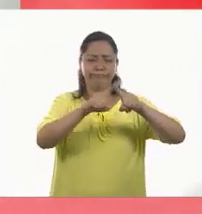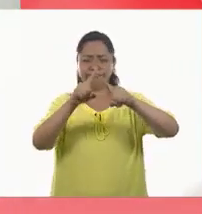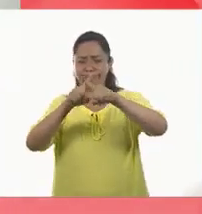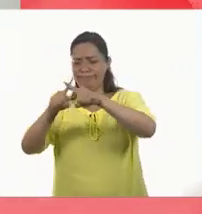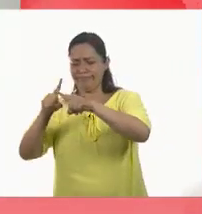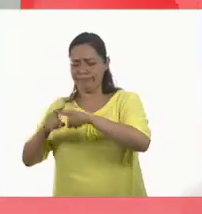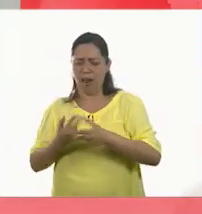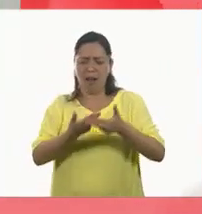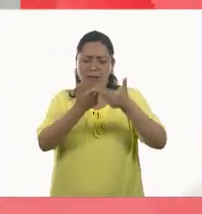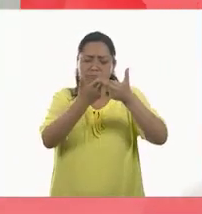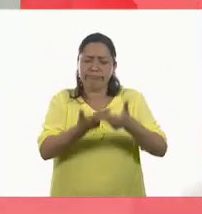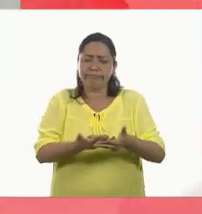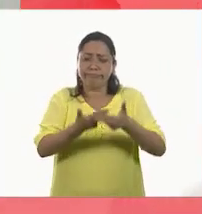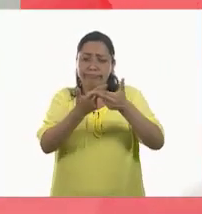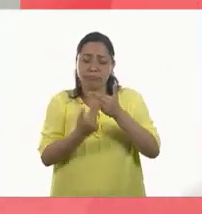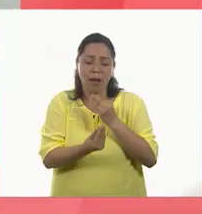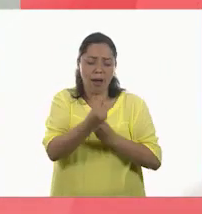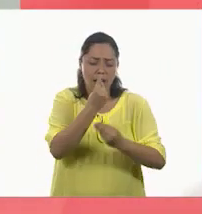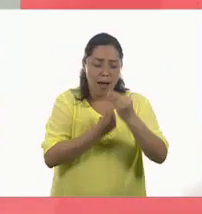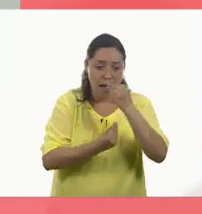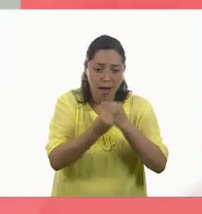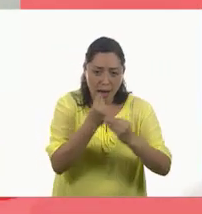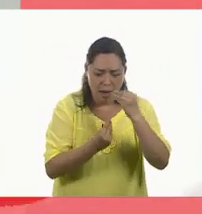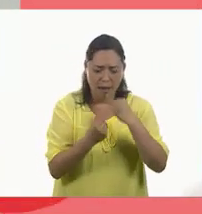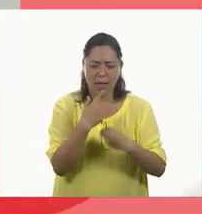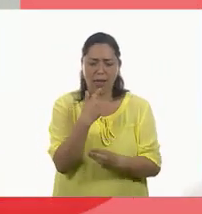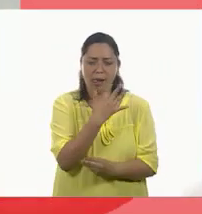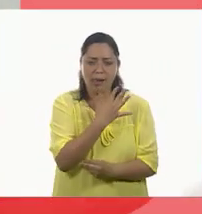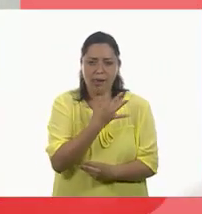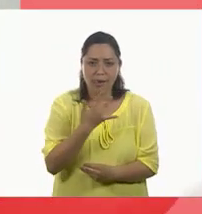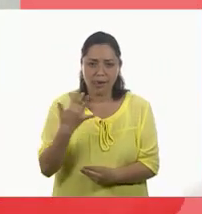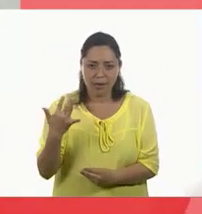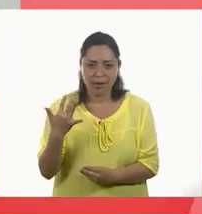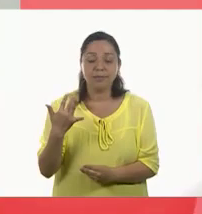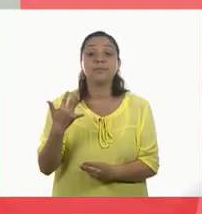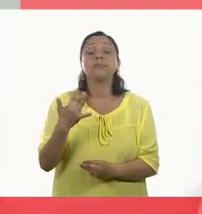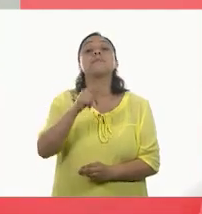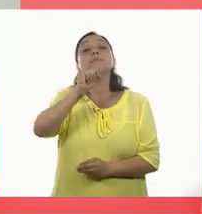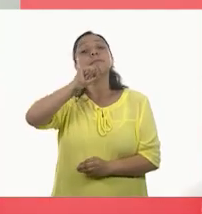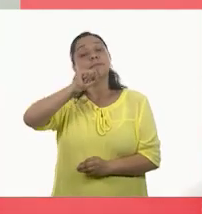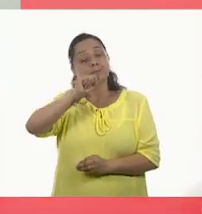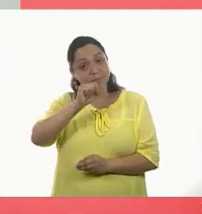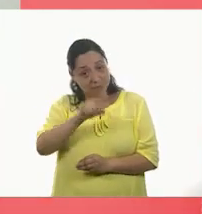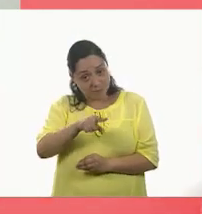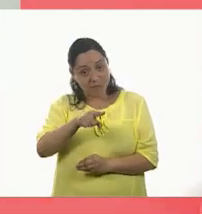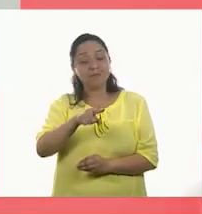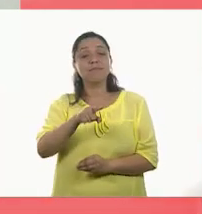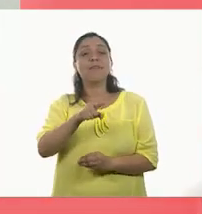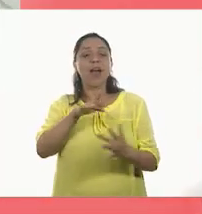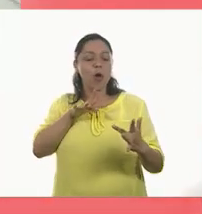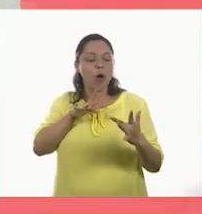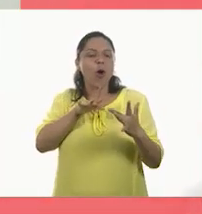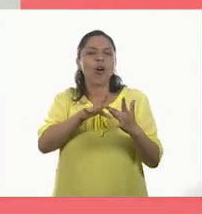satisface los paladares más exigentes, además de brindarnos la oportunidad de estar en contacto con la naturaleza,